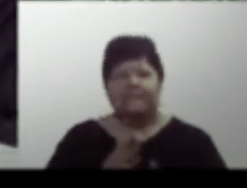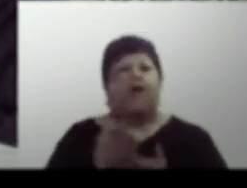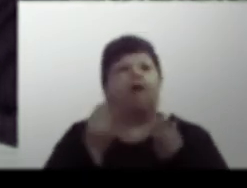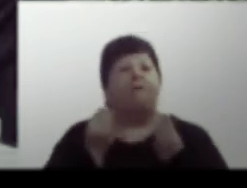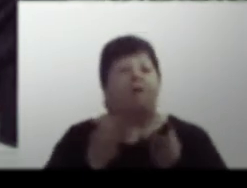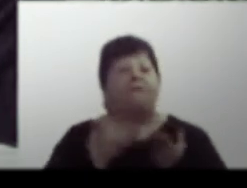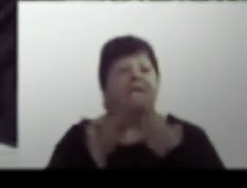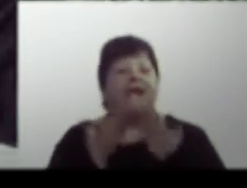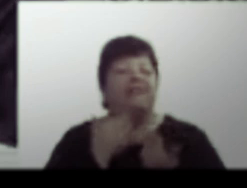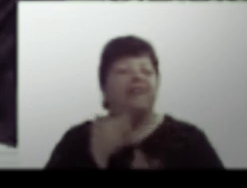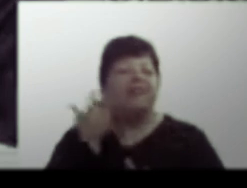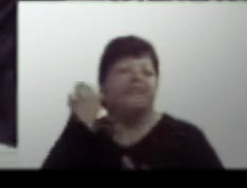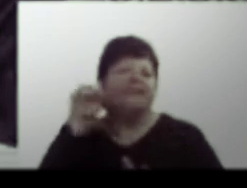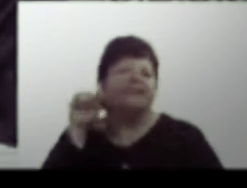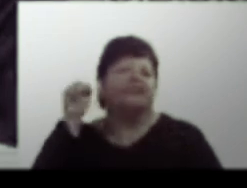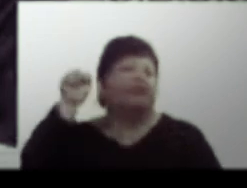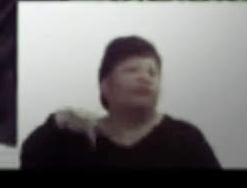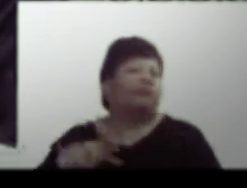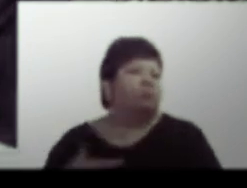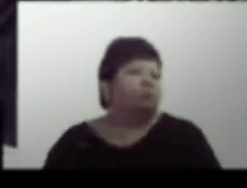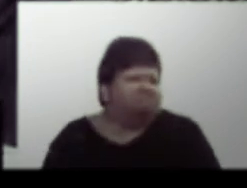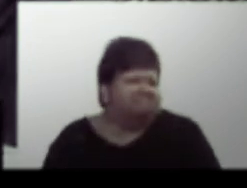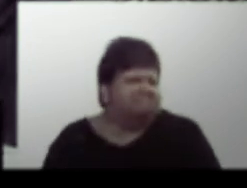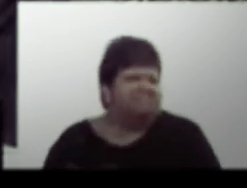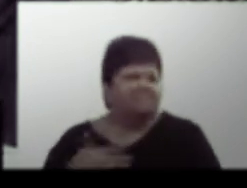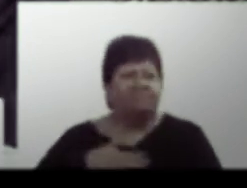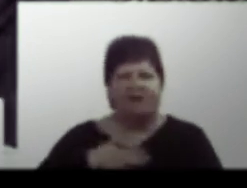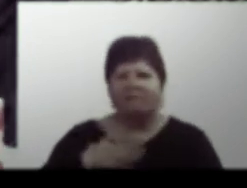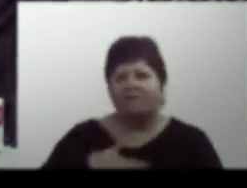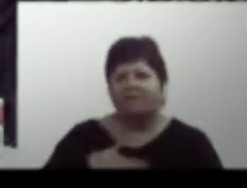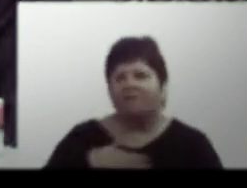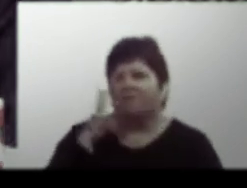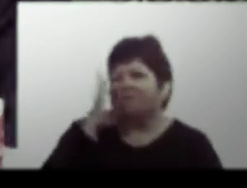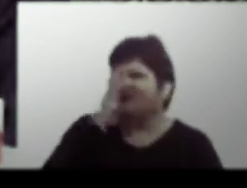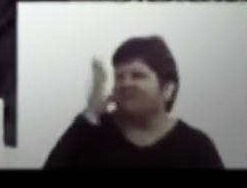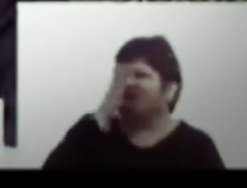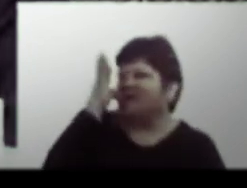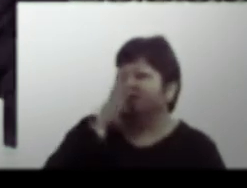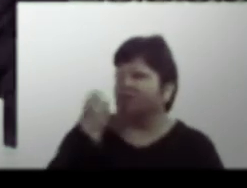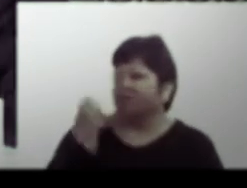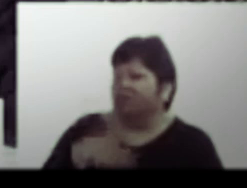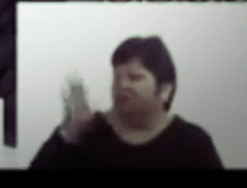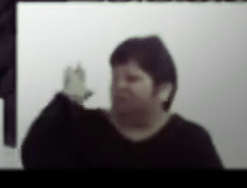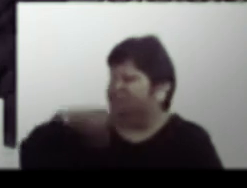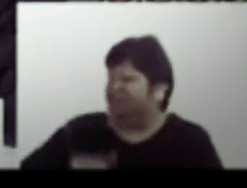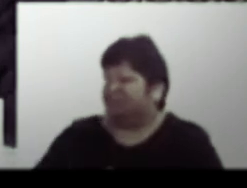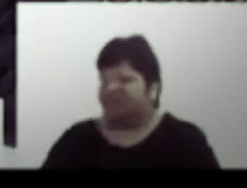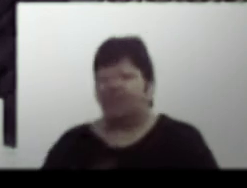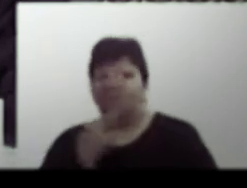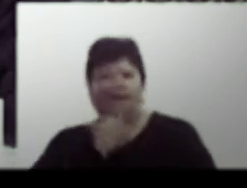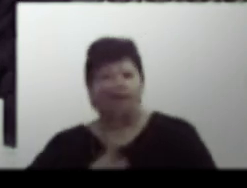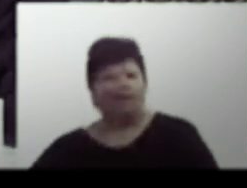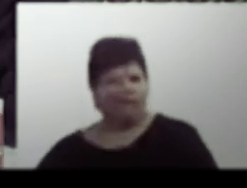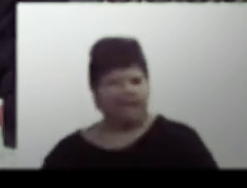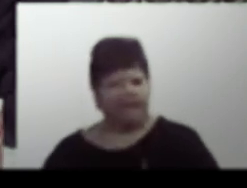donde se habla de los delitos comunes. Y eso para mí es un privilegio exagerado para los gobernantes.